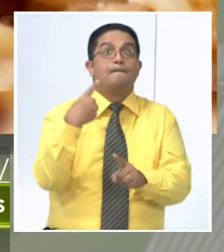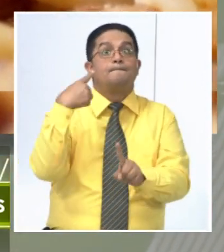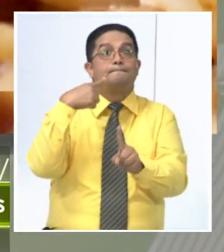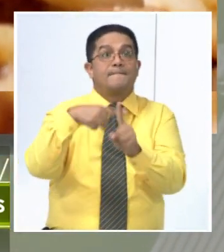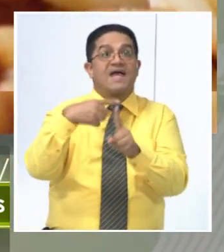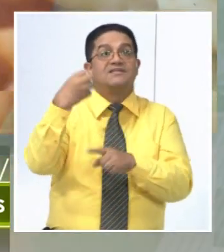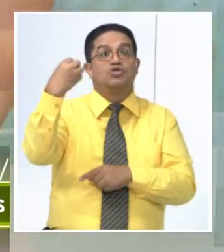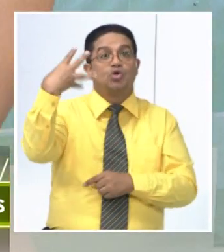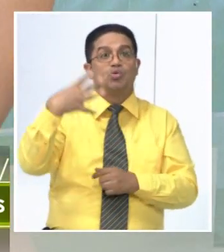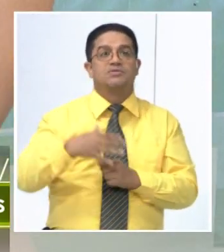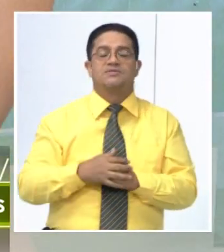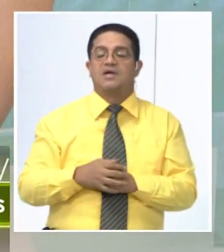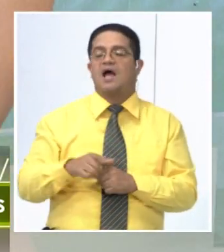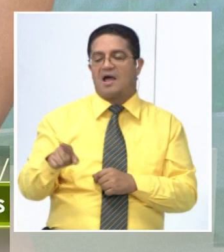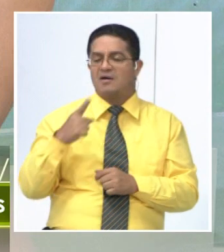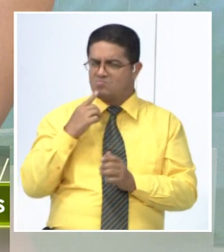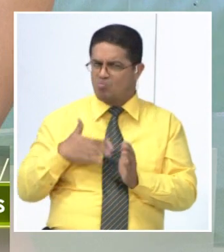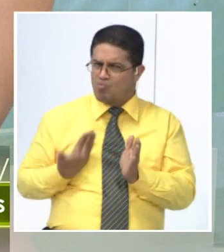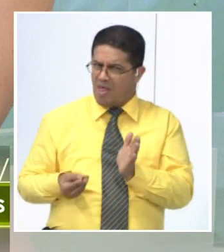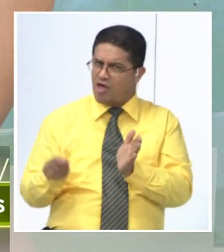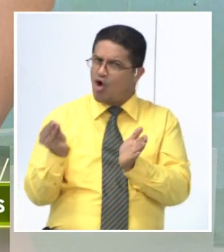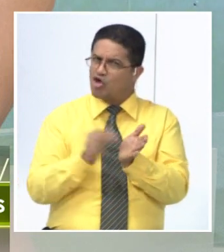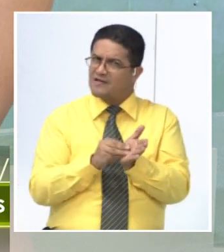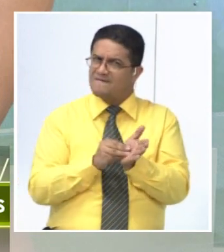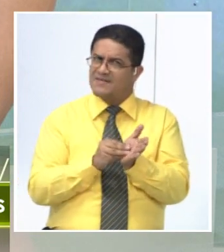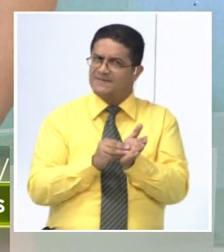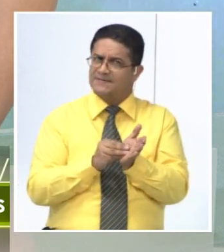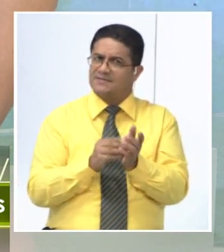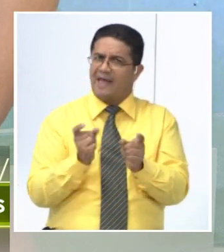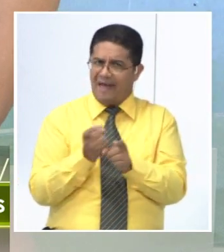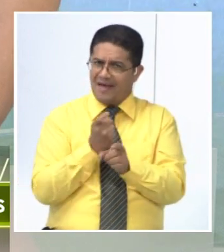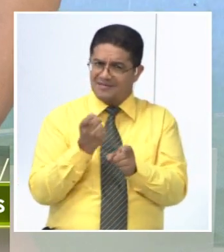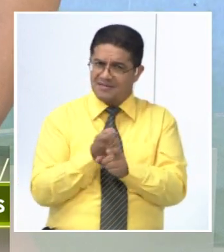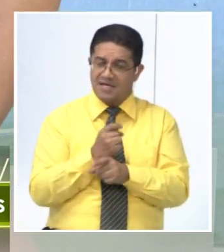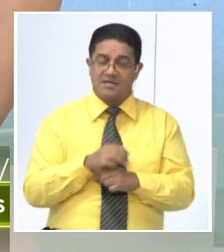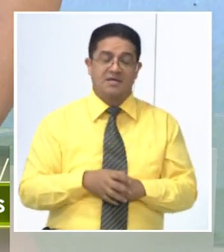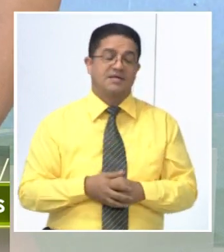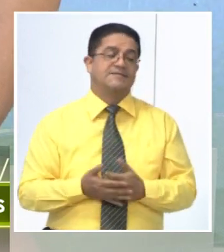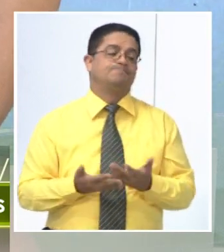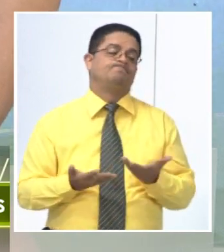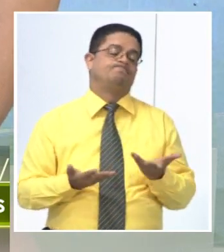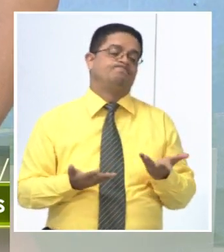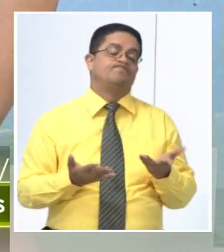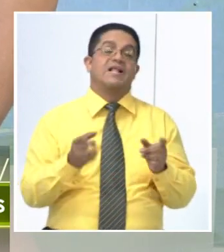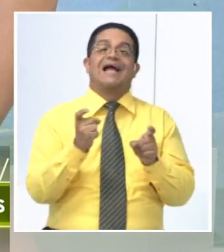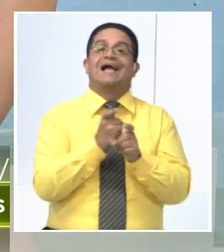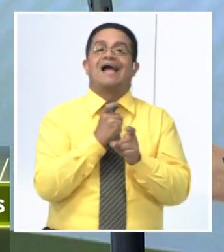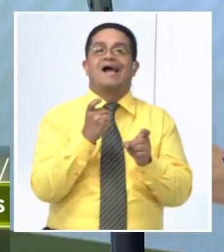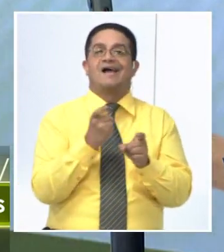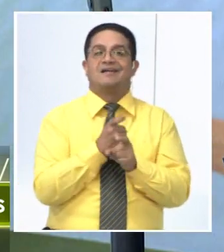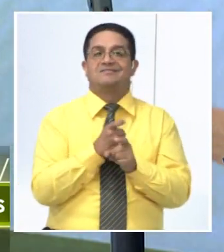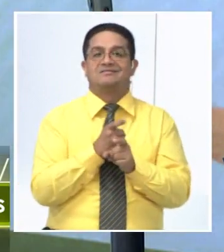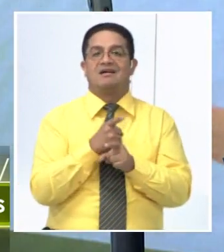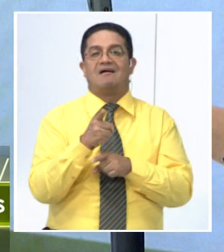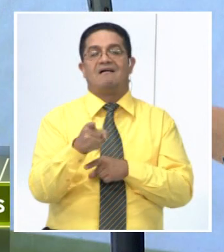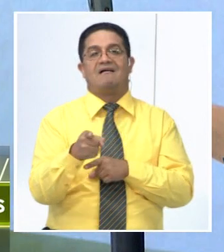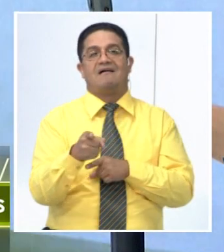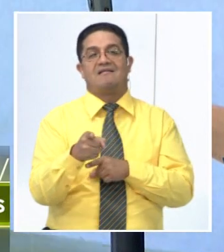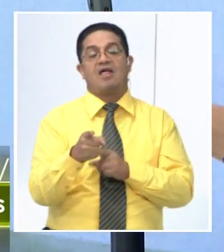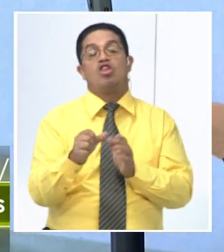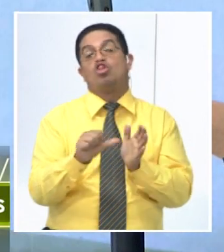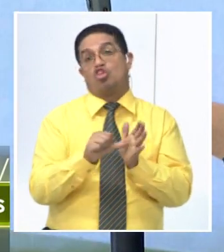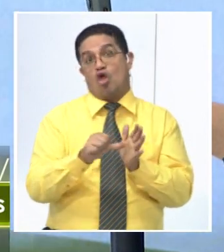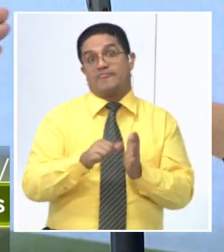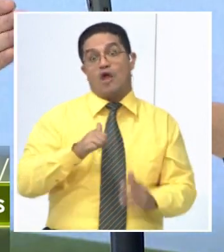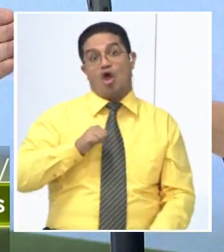nos dice si esto puede volver a repetir, es decir, el cáncer. El cáncer como tal en el segmento donde fue operado, si